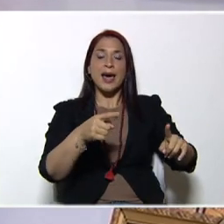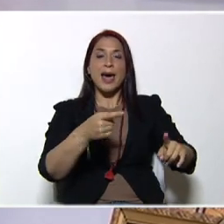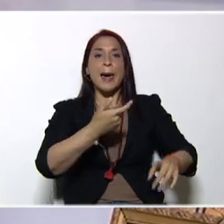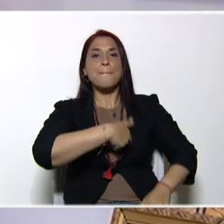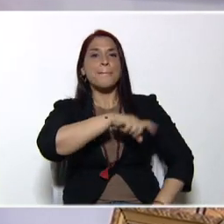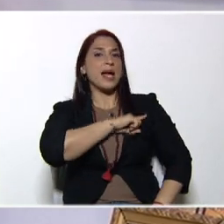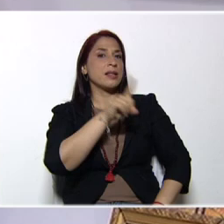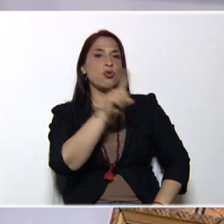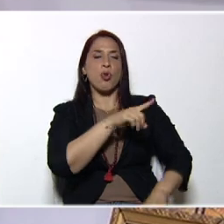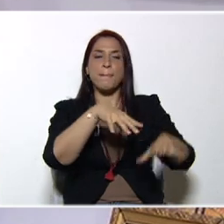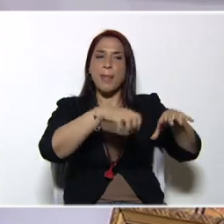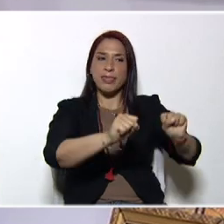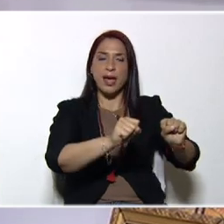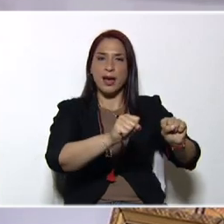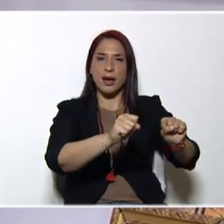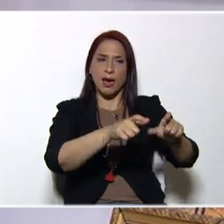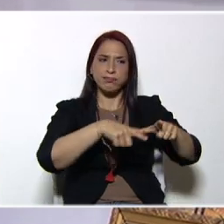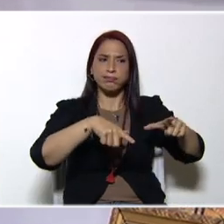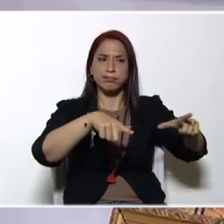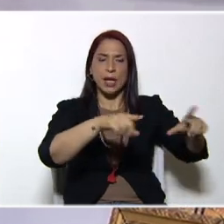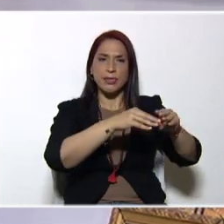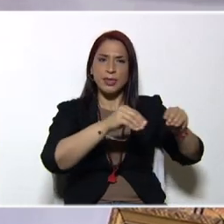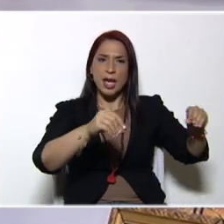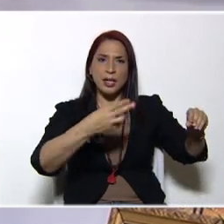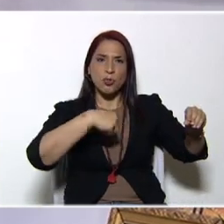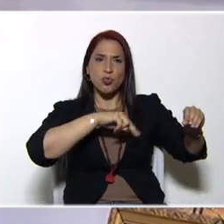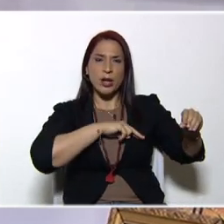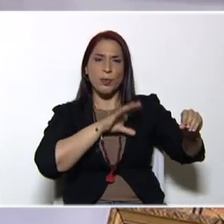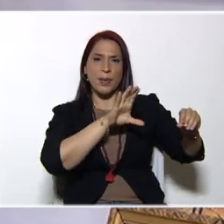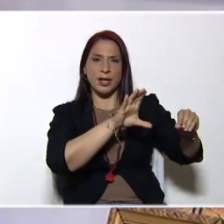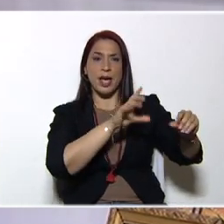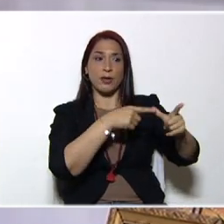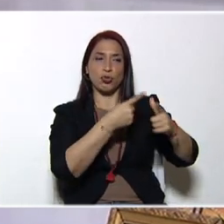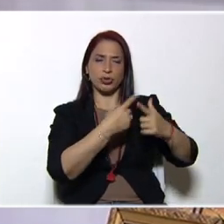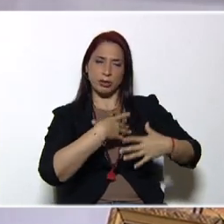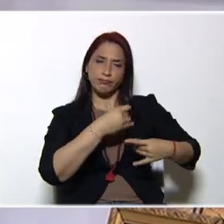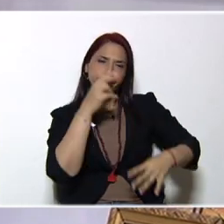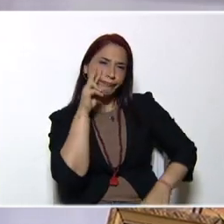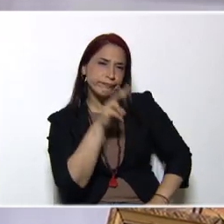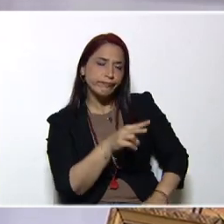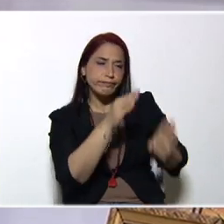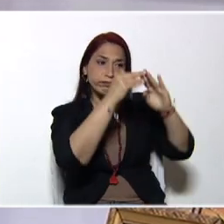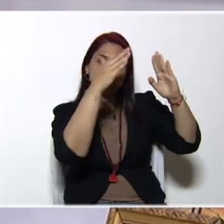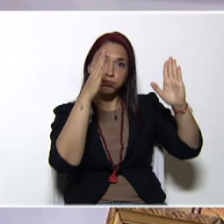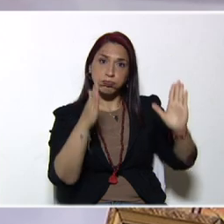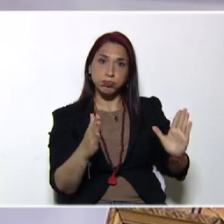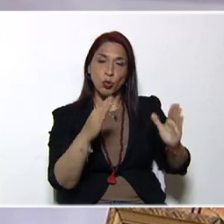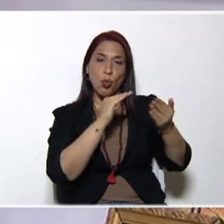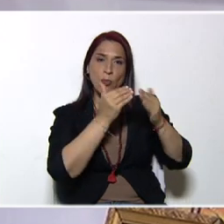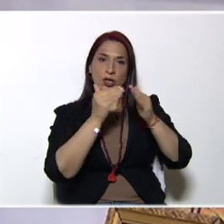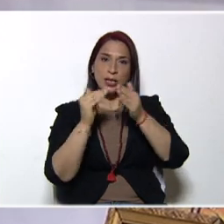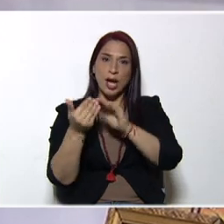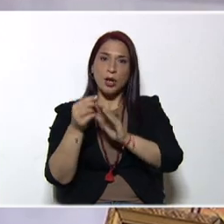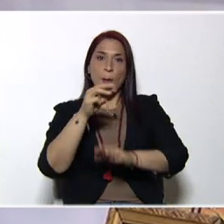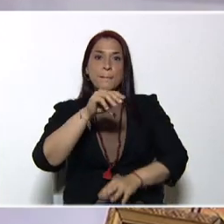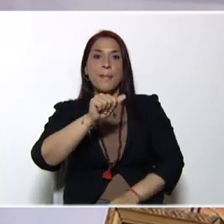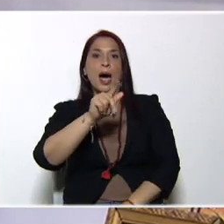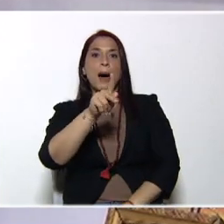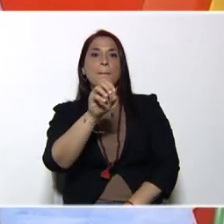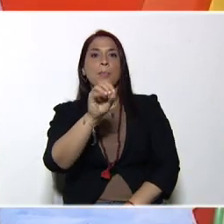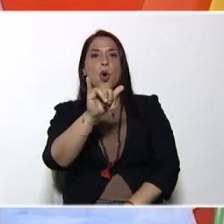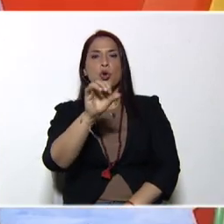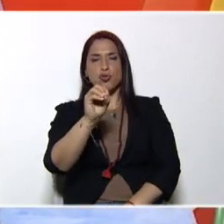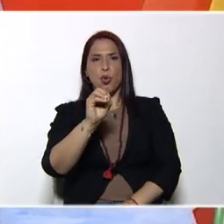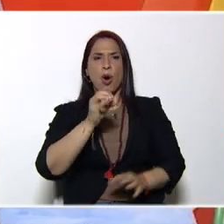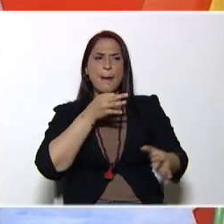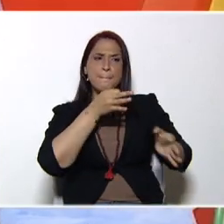nuestro territorio nacional. Y bueno, es bien interesante ver cómo ellos en ese museo comunitario de los mapollos